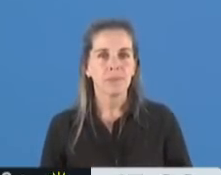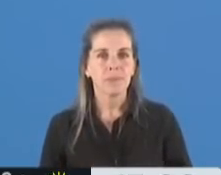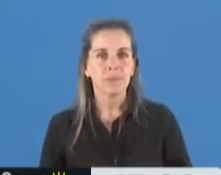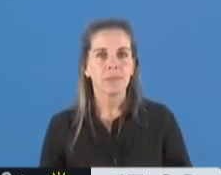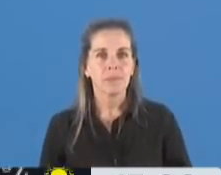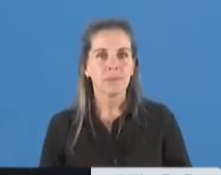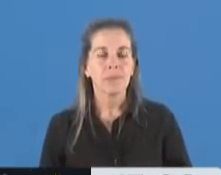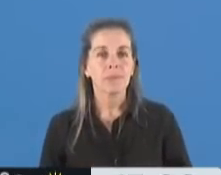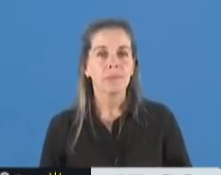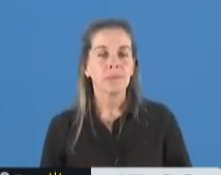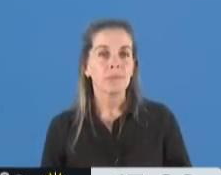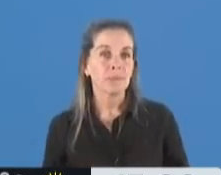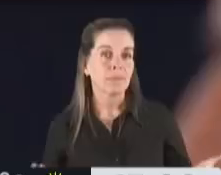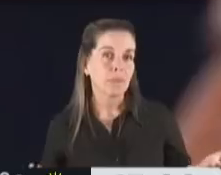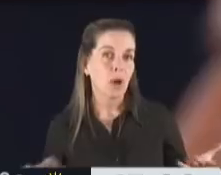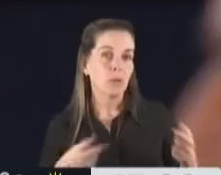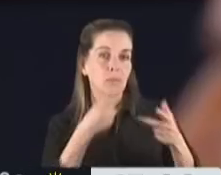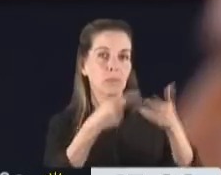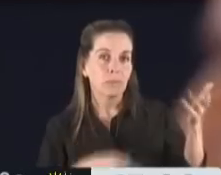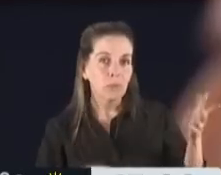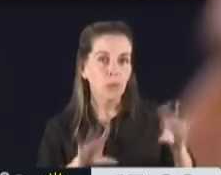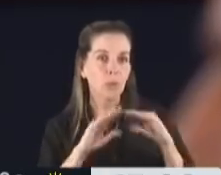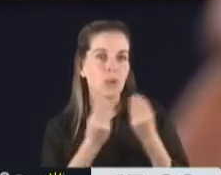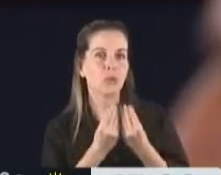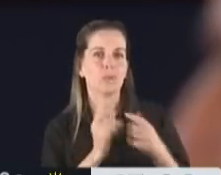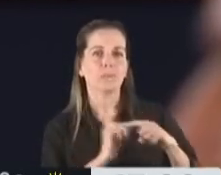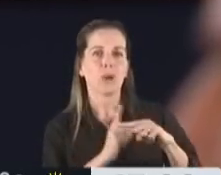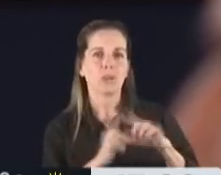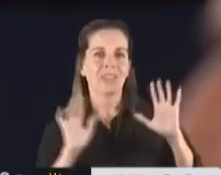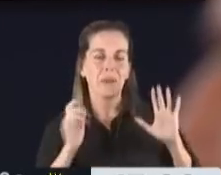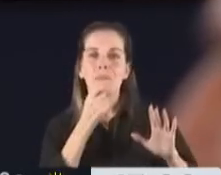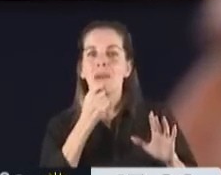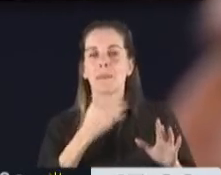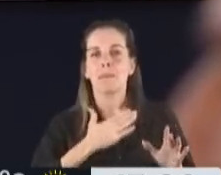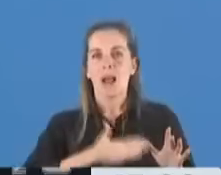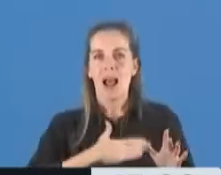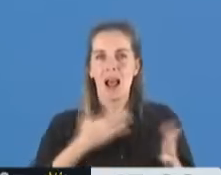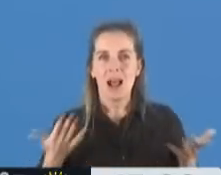Y estos son los resultados que tenemos. Porque para mí es una enorme alegría